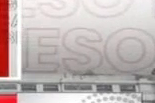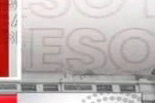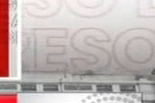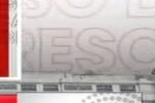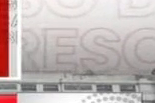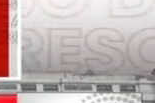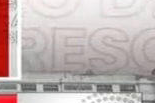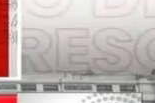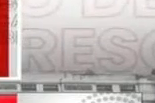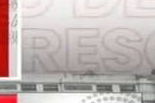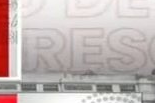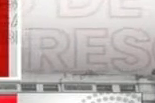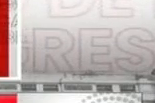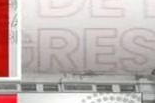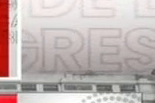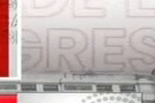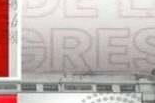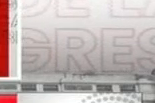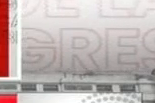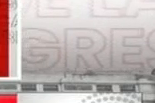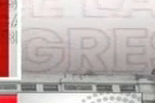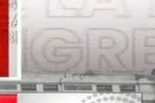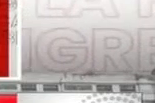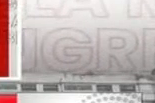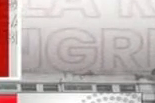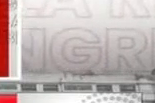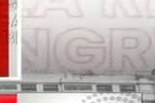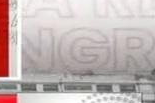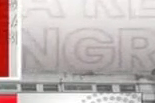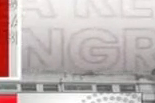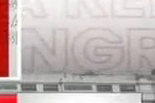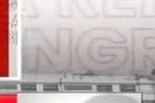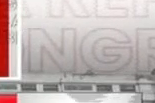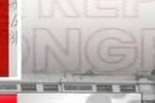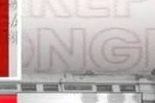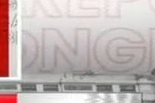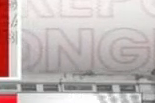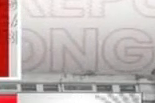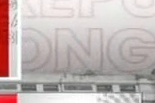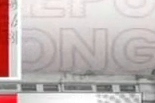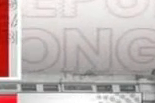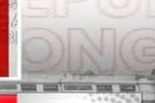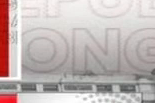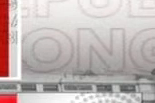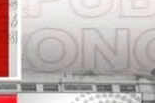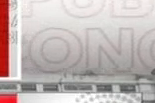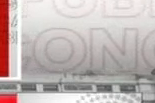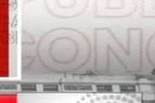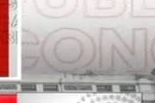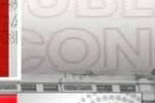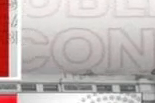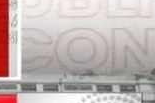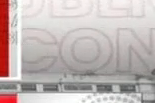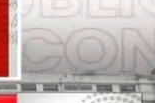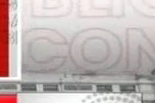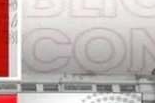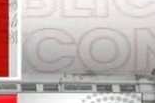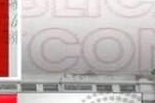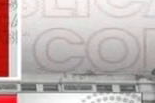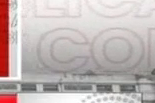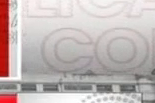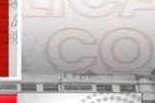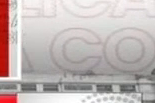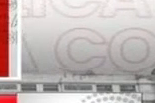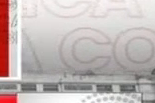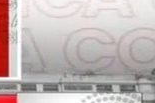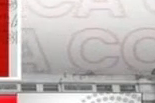pésimas condiciones. En consecuencia, también el tema de salud, todos los hospitales